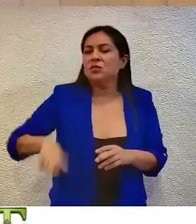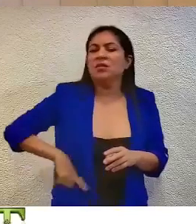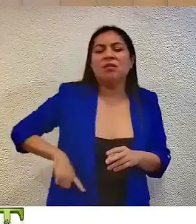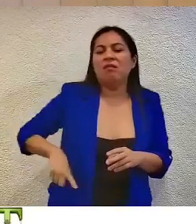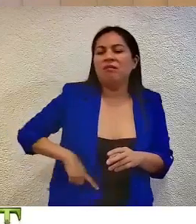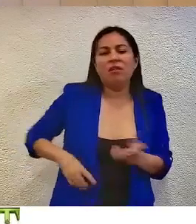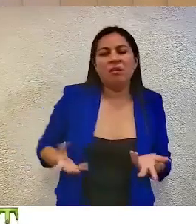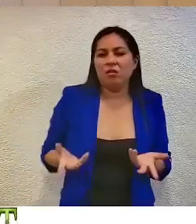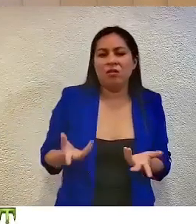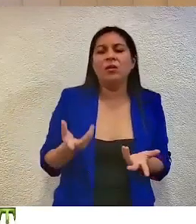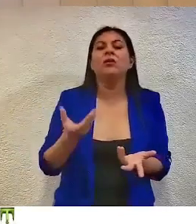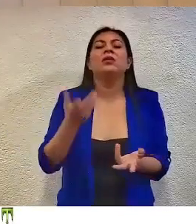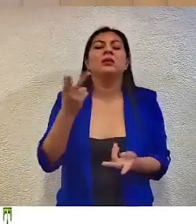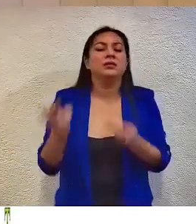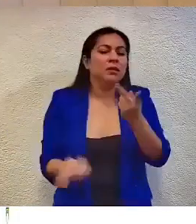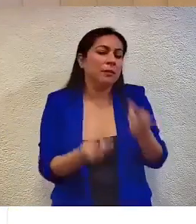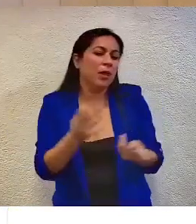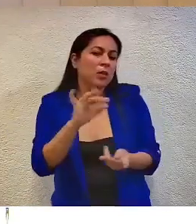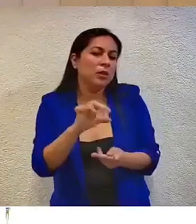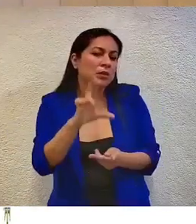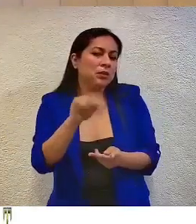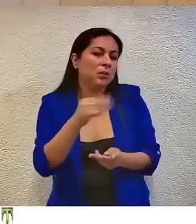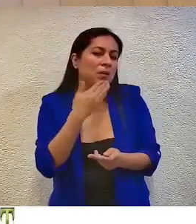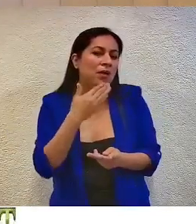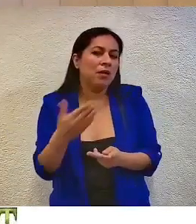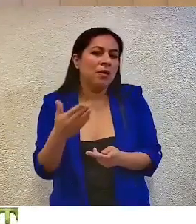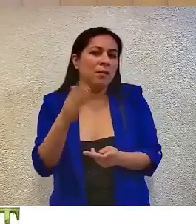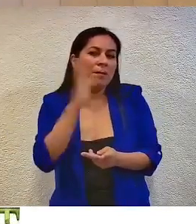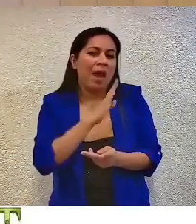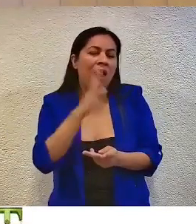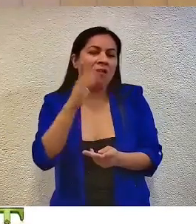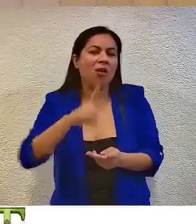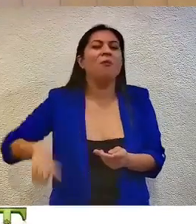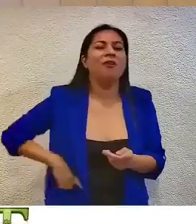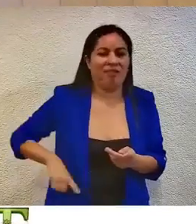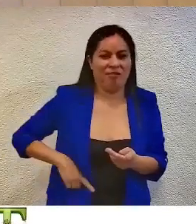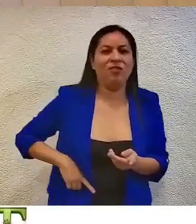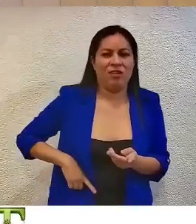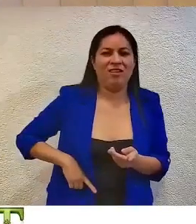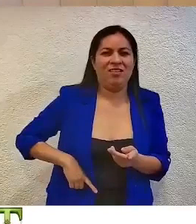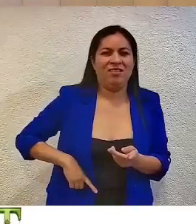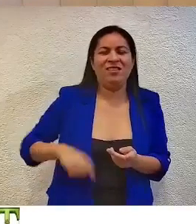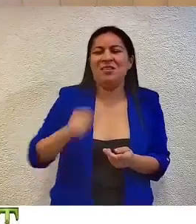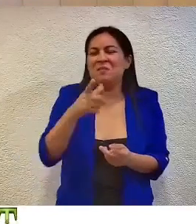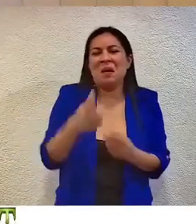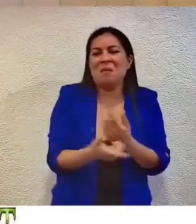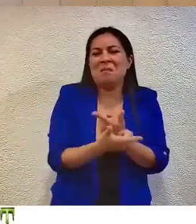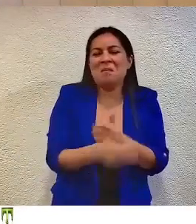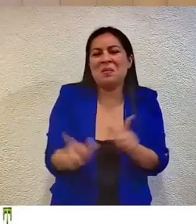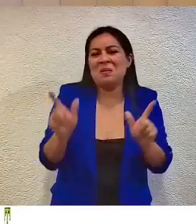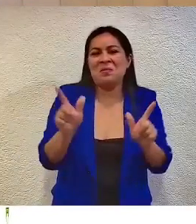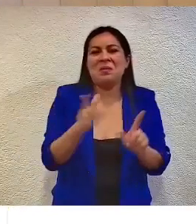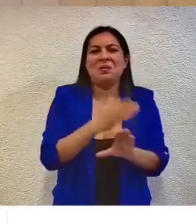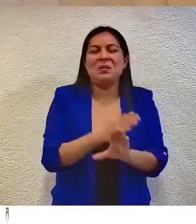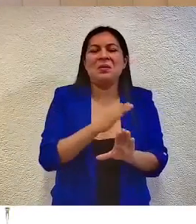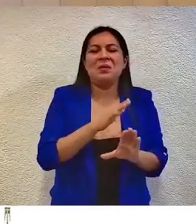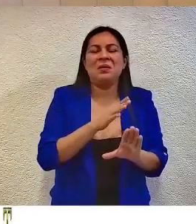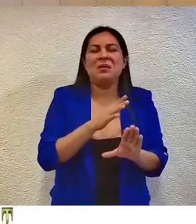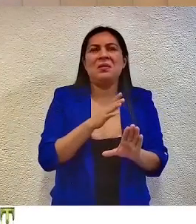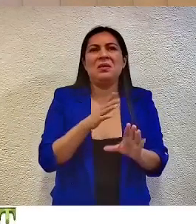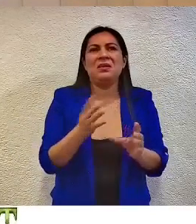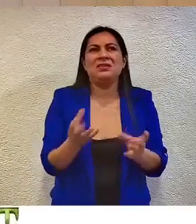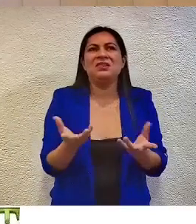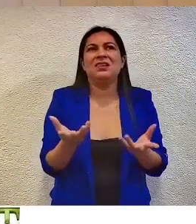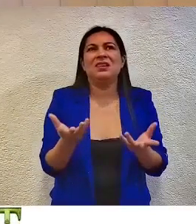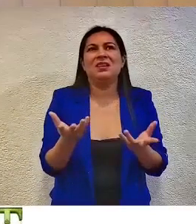gobernabilidad en el cual se cuestiona su actuar como presidenta municipal, derivado de un acontecimiento público y notorio en el cual se le involucró, que